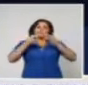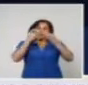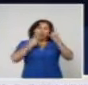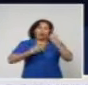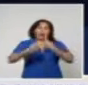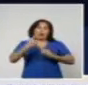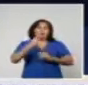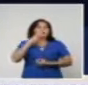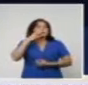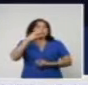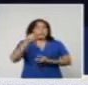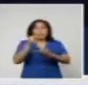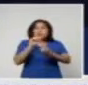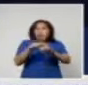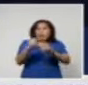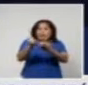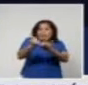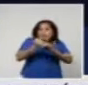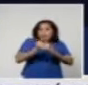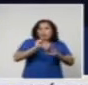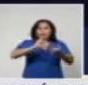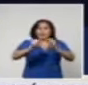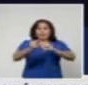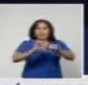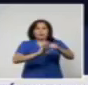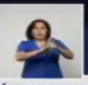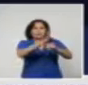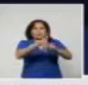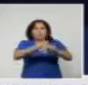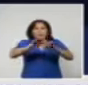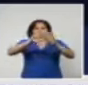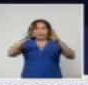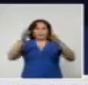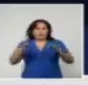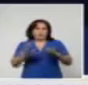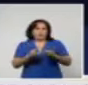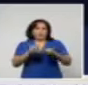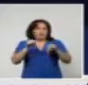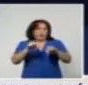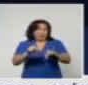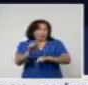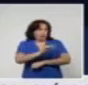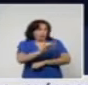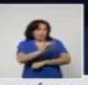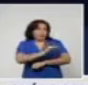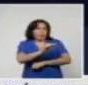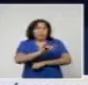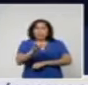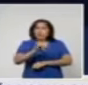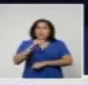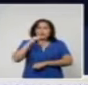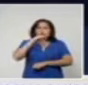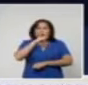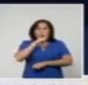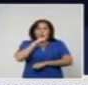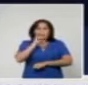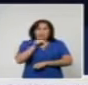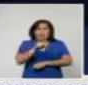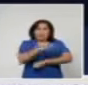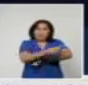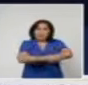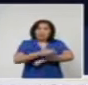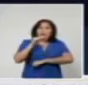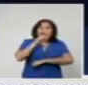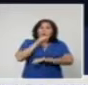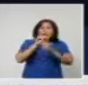tal vez ayude a controlar esta pandemia. Y ahora, más recientemente, pues también Rusia ha publicado, un